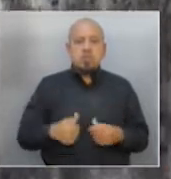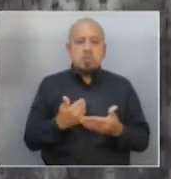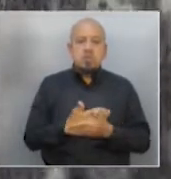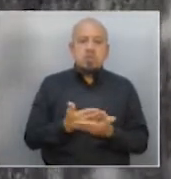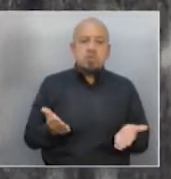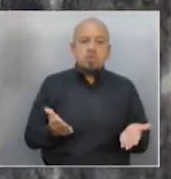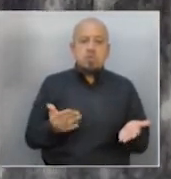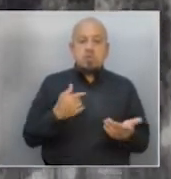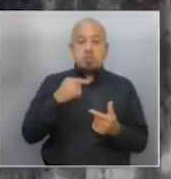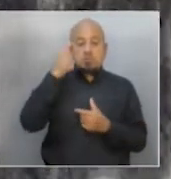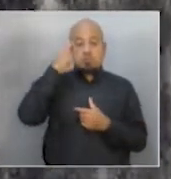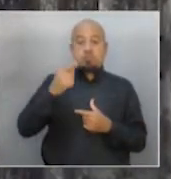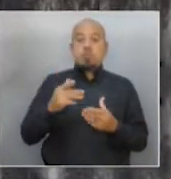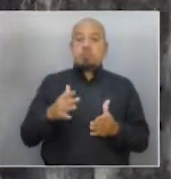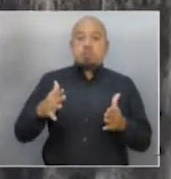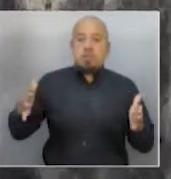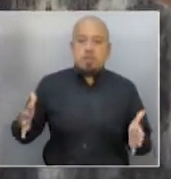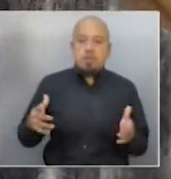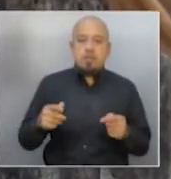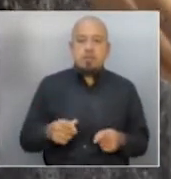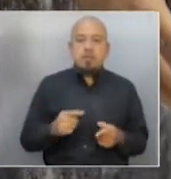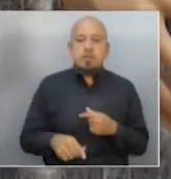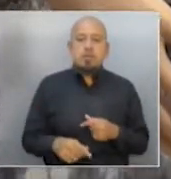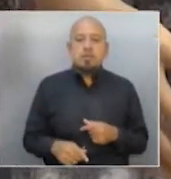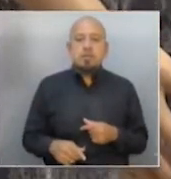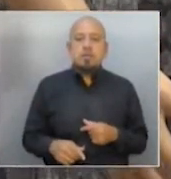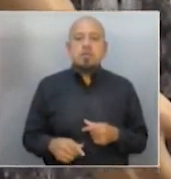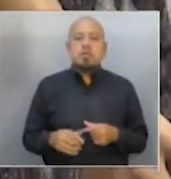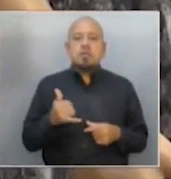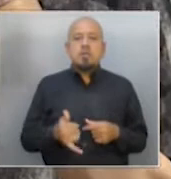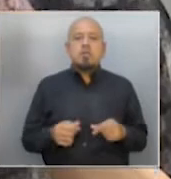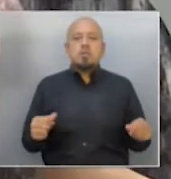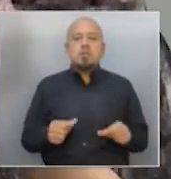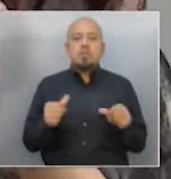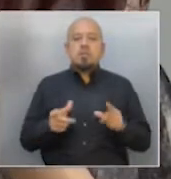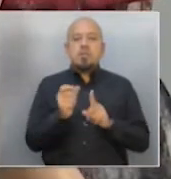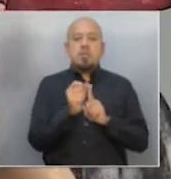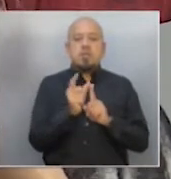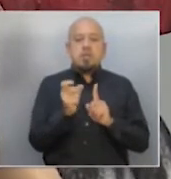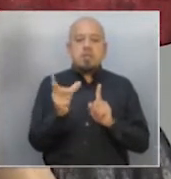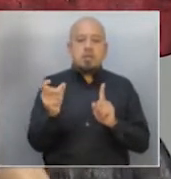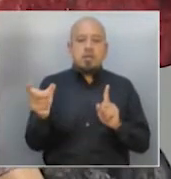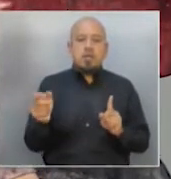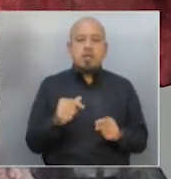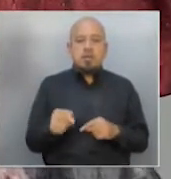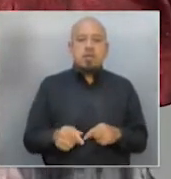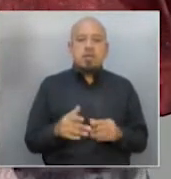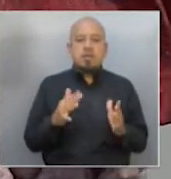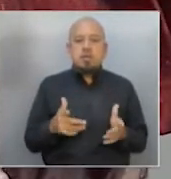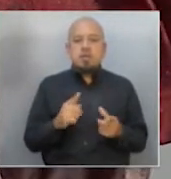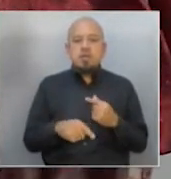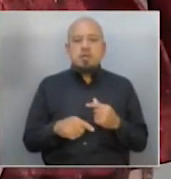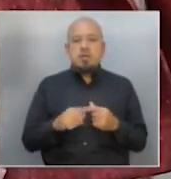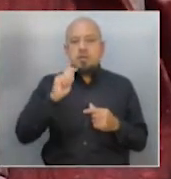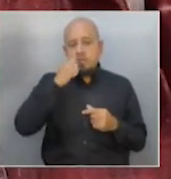fue que piré, porque dije, wow, acá sí que tengo que, ¿no?, lidiar con esta escala. Un viaje que lo disfruté como un niño, o sea, fue